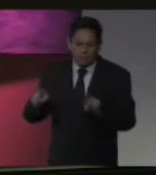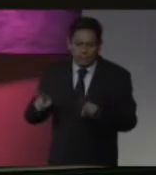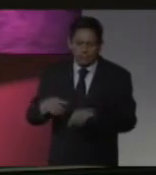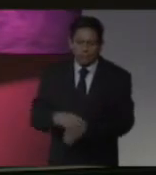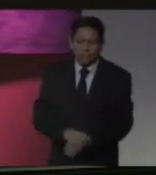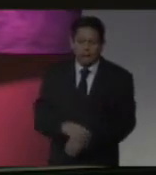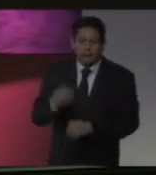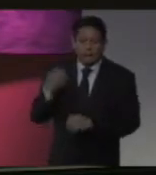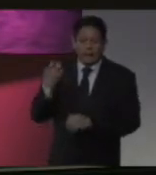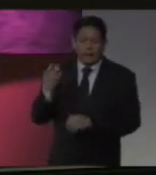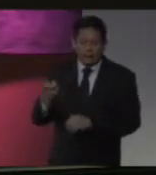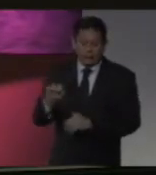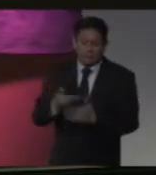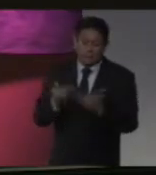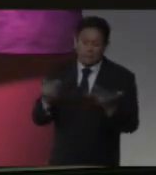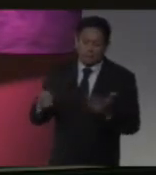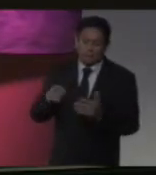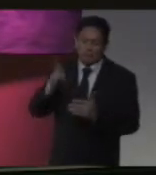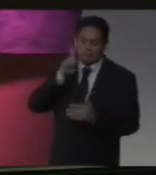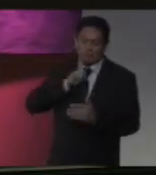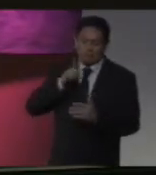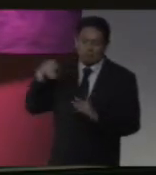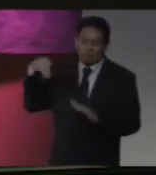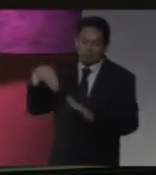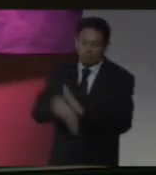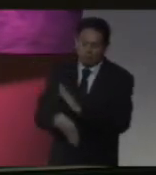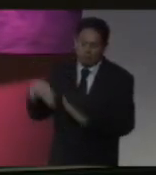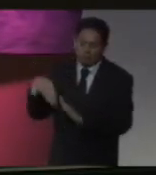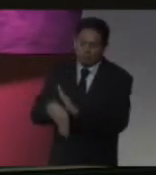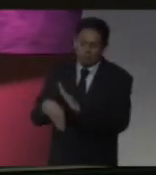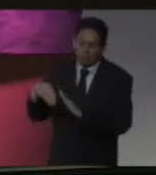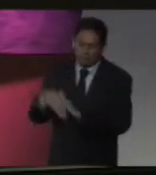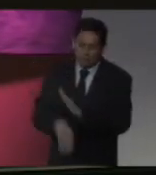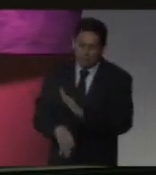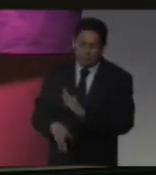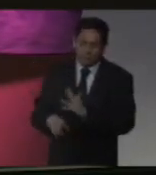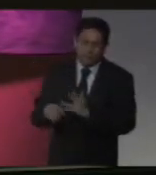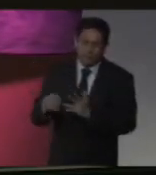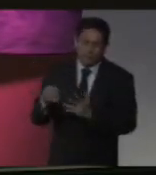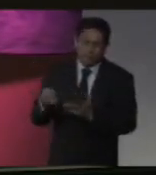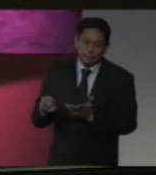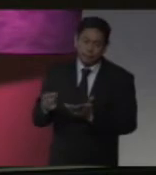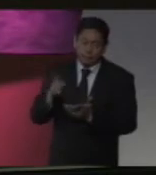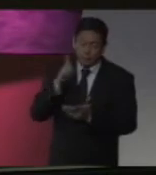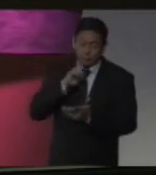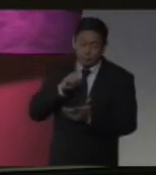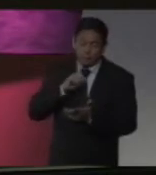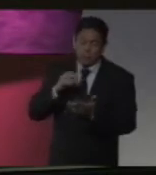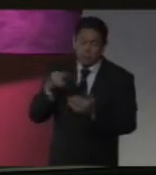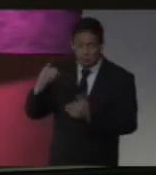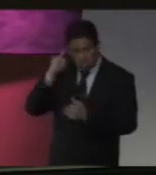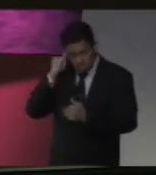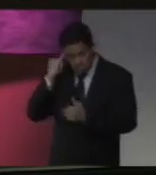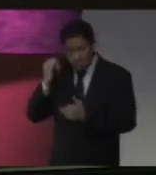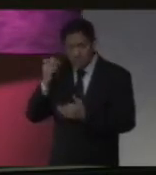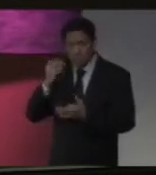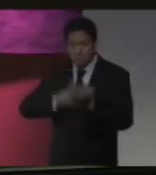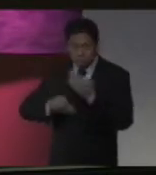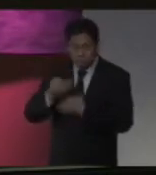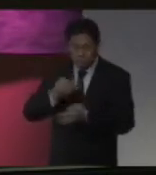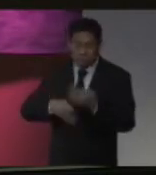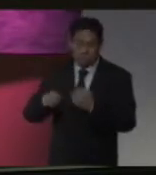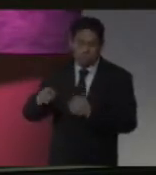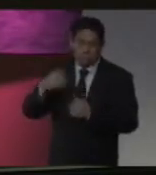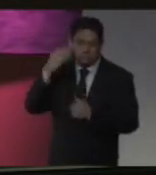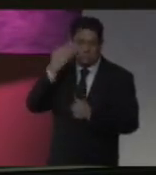de los efectos de esta reestructuración sobre las mujeres indígenas? Que al igual que todas las mujeres, siguen siendo, como todas lo